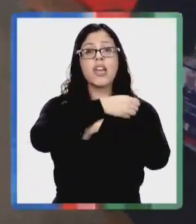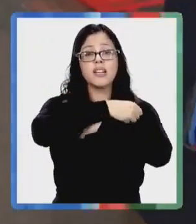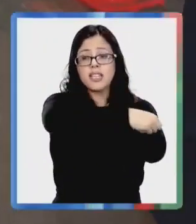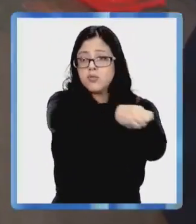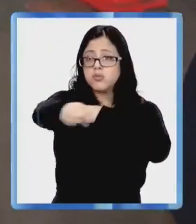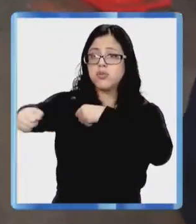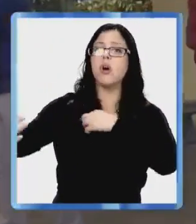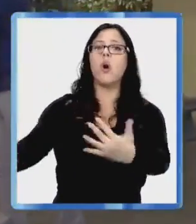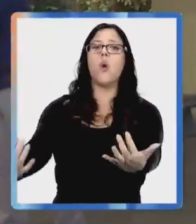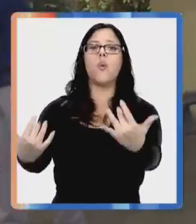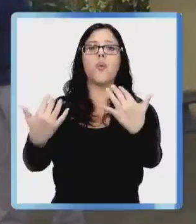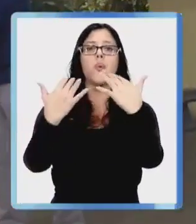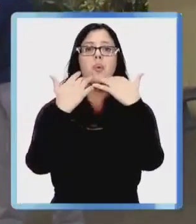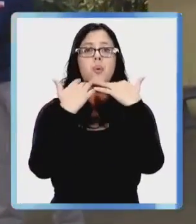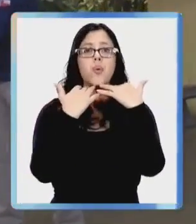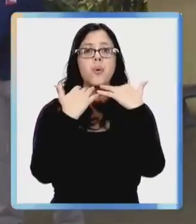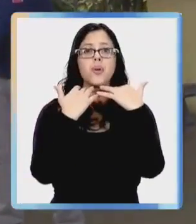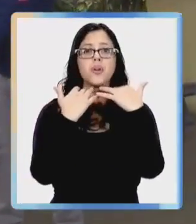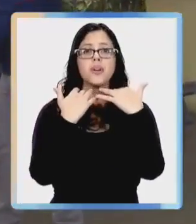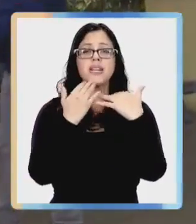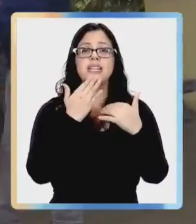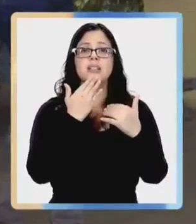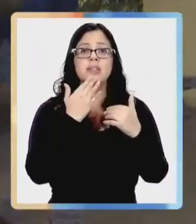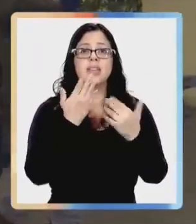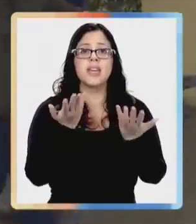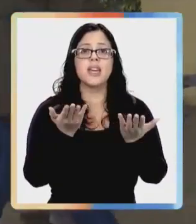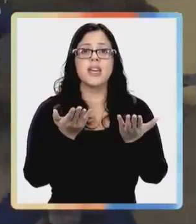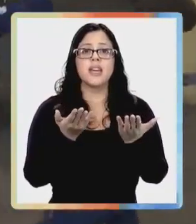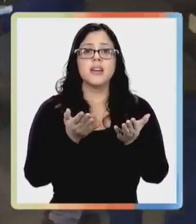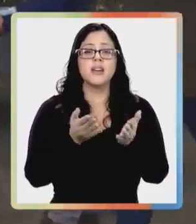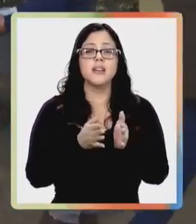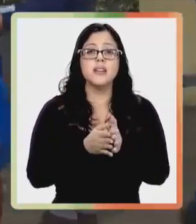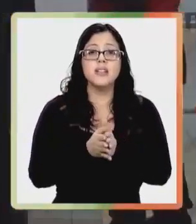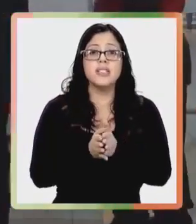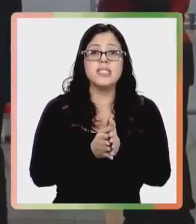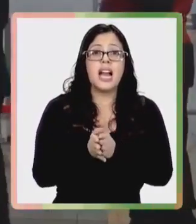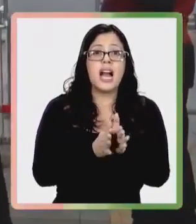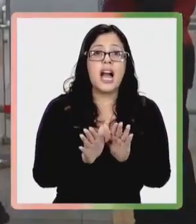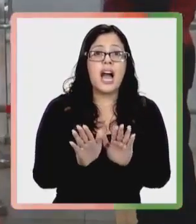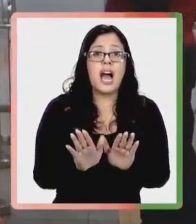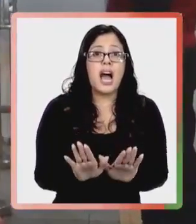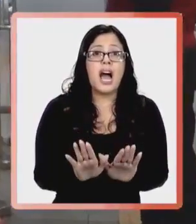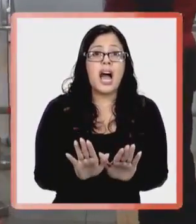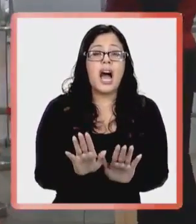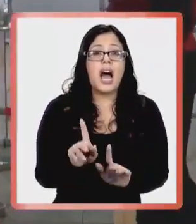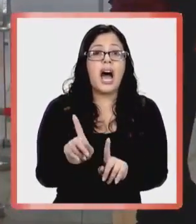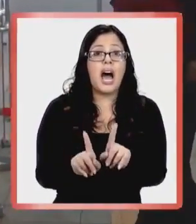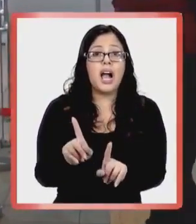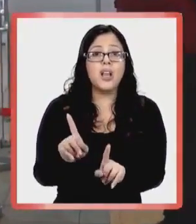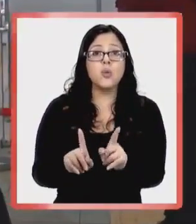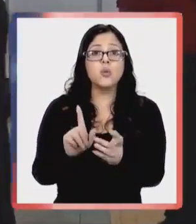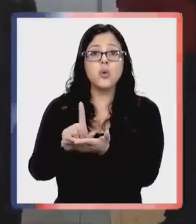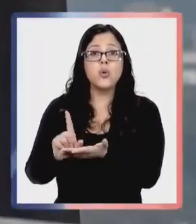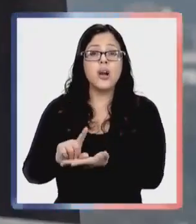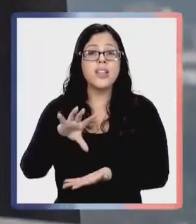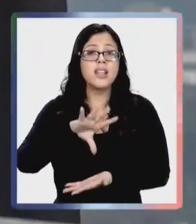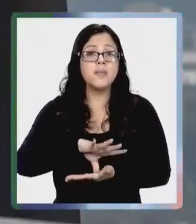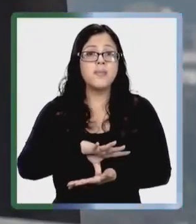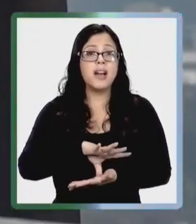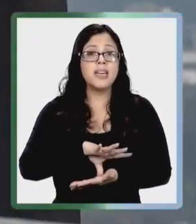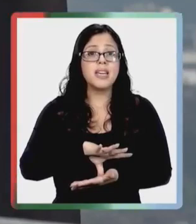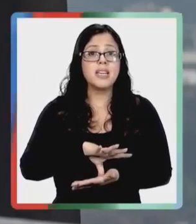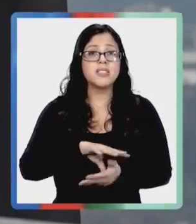ambientes cerrados, eso de encerrarnos en la casa, calefaccionarnos, sobre todo en ciertas partes de nuestro país que se